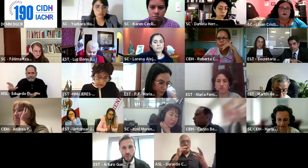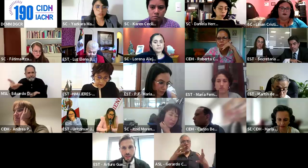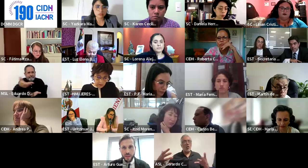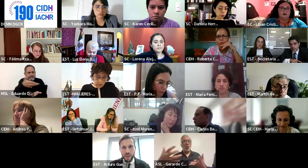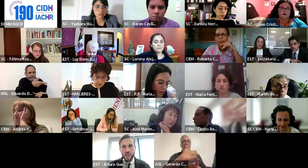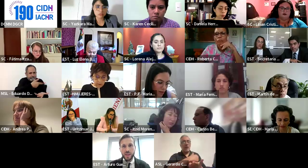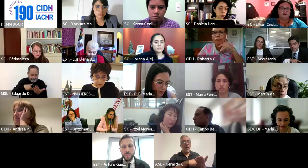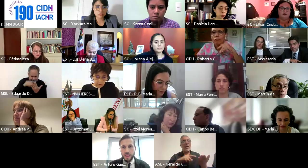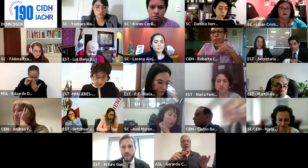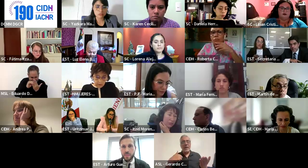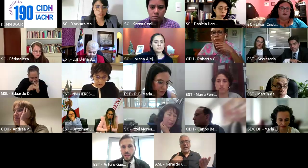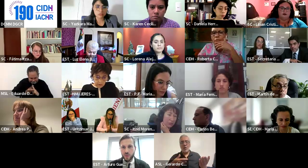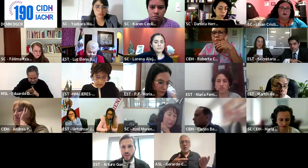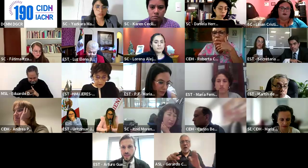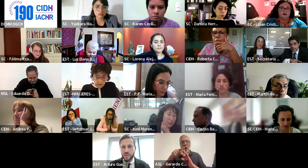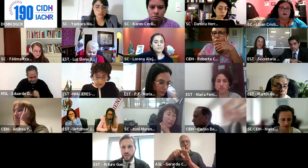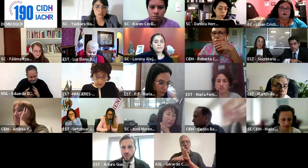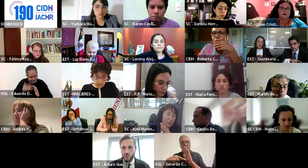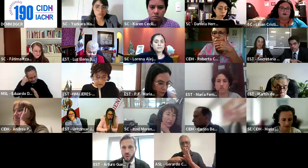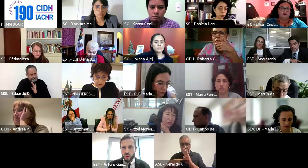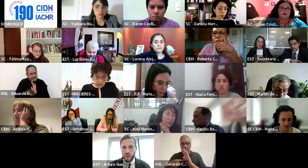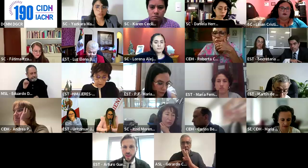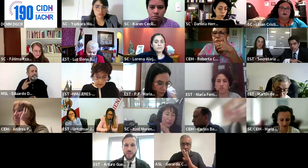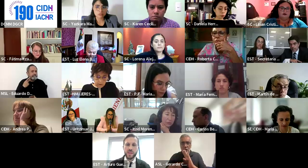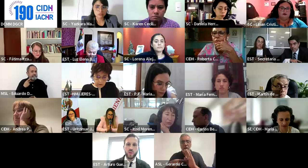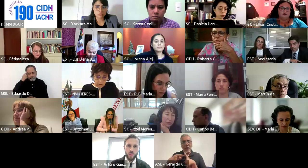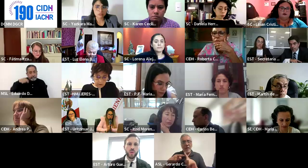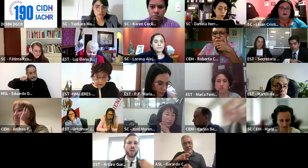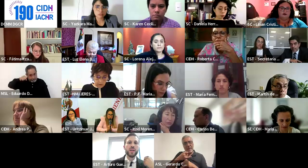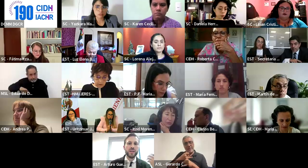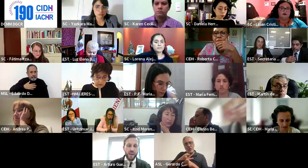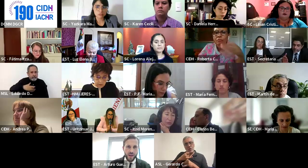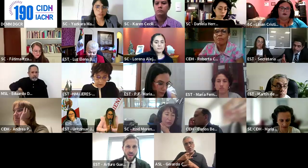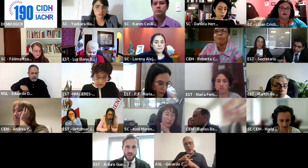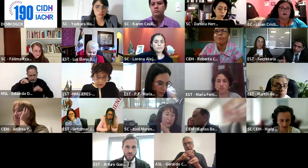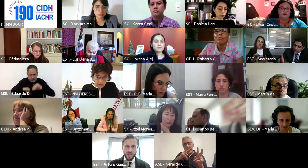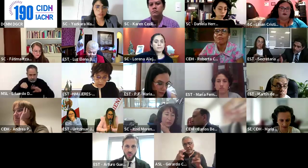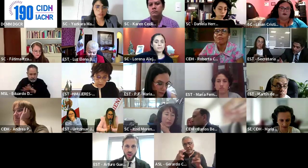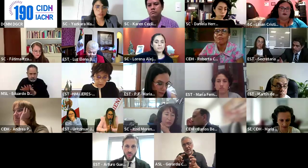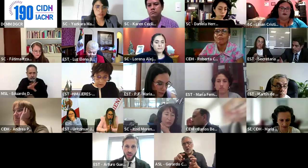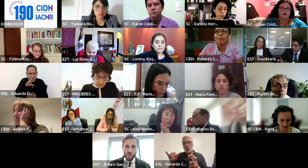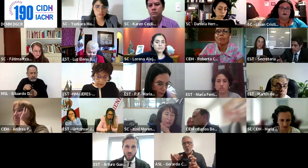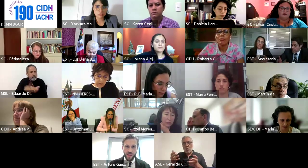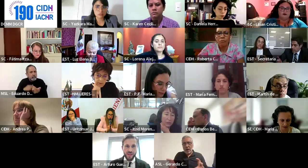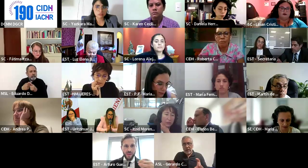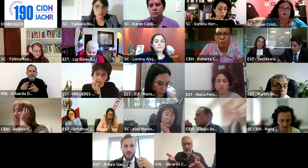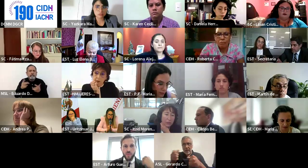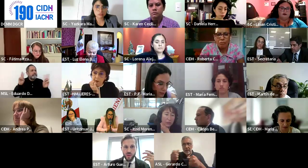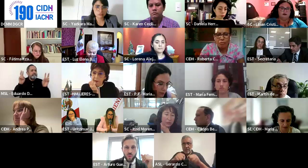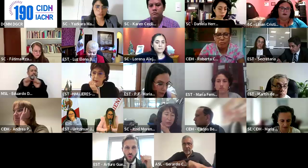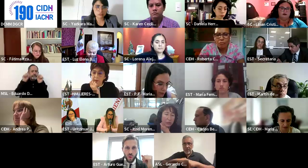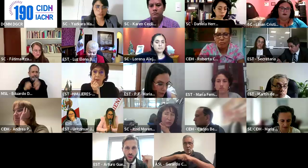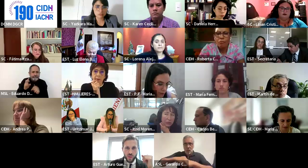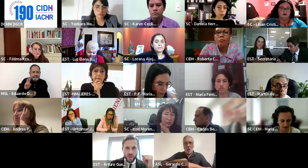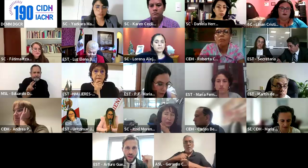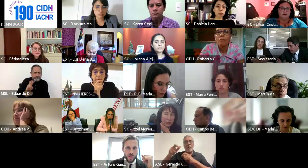empezar a generar una auténtica política que implique inversión desde la institución en temas como generar sistemas de cuidado para las personas